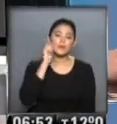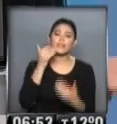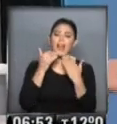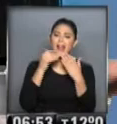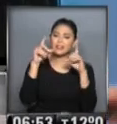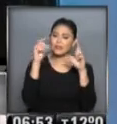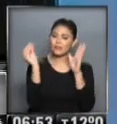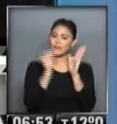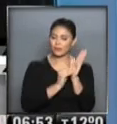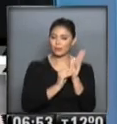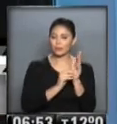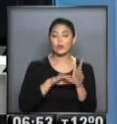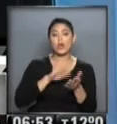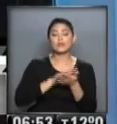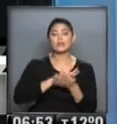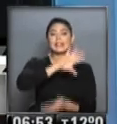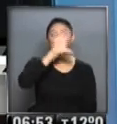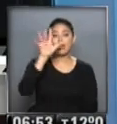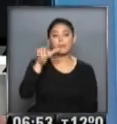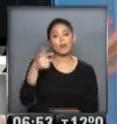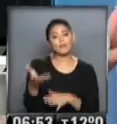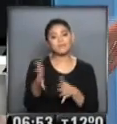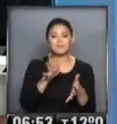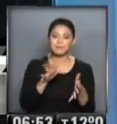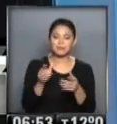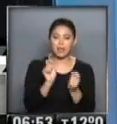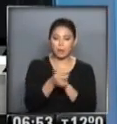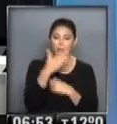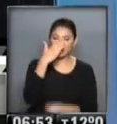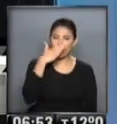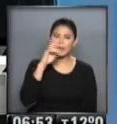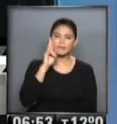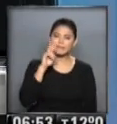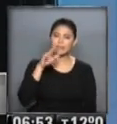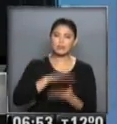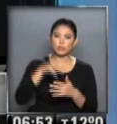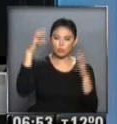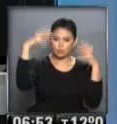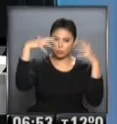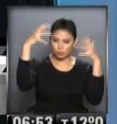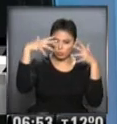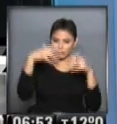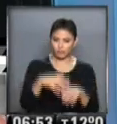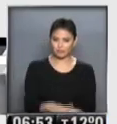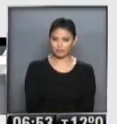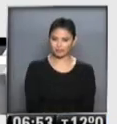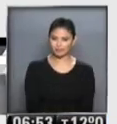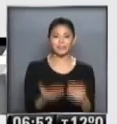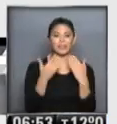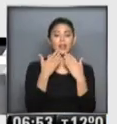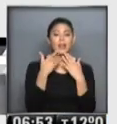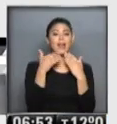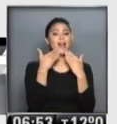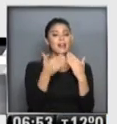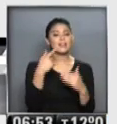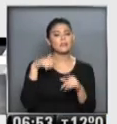Mira, y el tiempo va a estar bastante variable por allí, ¿eh? Ahora vamos a ver el tema de las lluvias, si no, no habría lluvias hoy. Gracias, porque